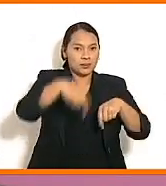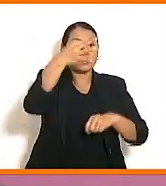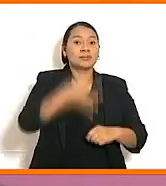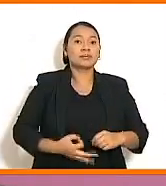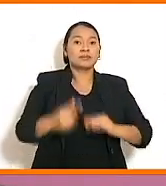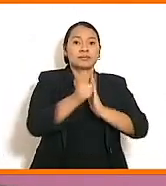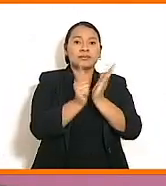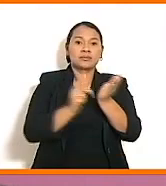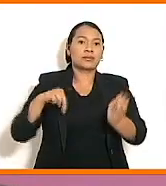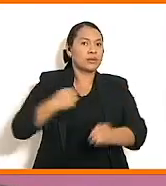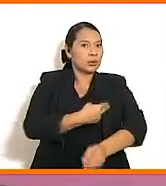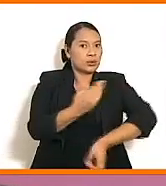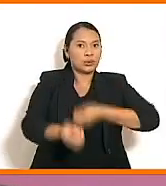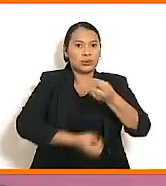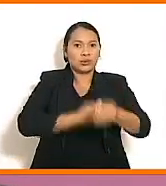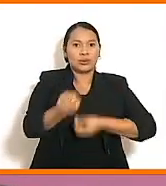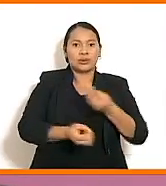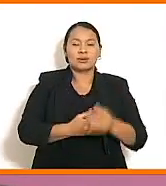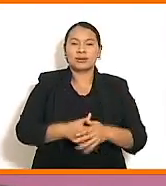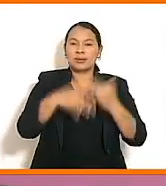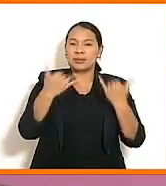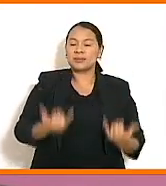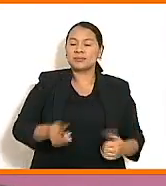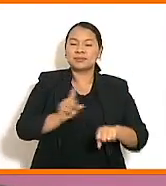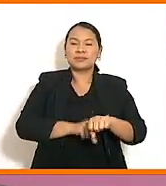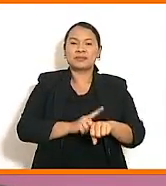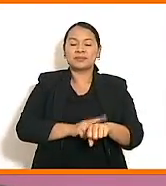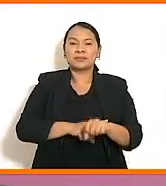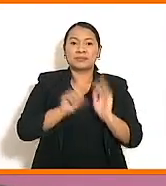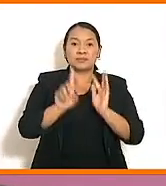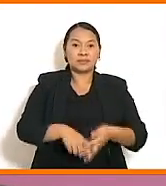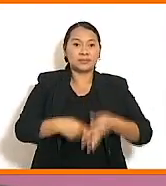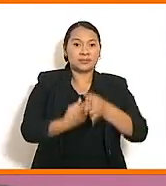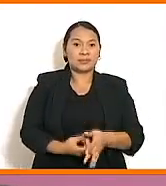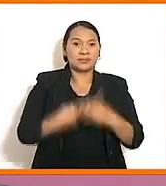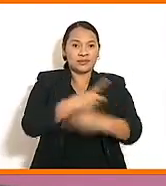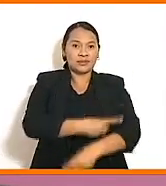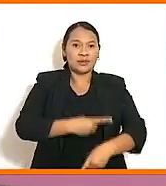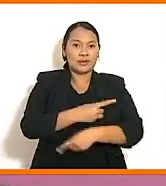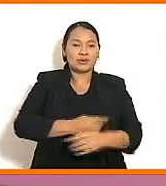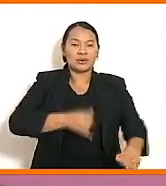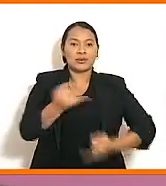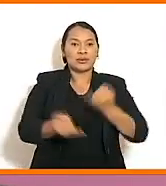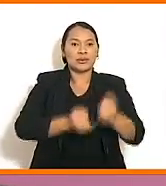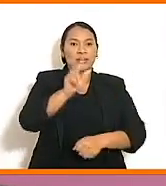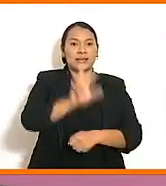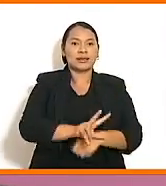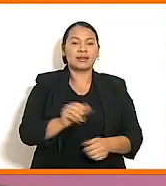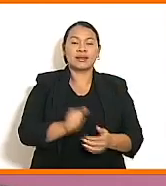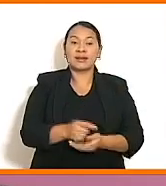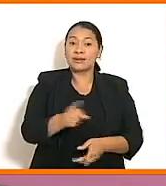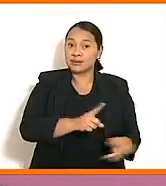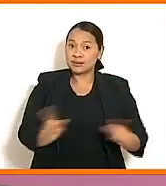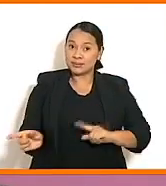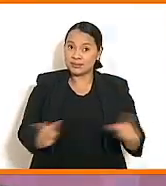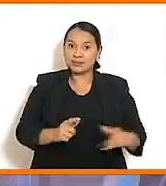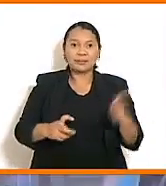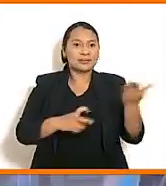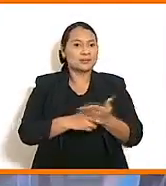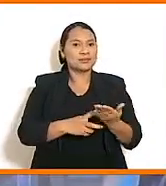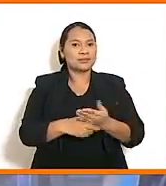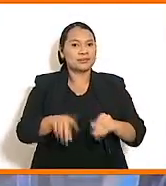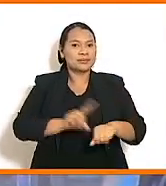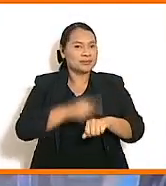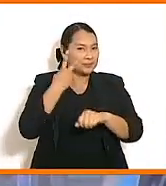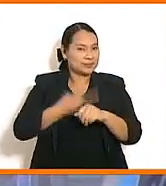cada uno de nuestros sorteos. Ahora sí, llegó el momento de iniciar la diversión con Jugatres. Esperando que tengas tu boleto en mano, se viene tu primer